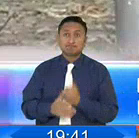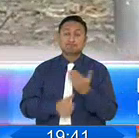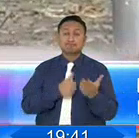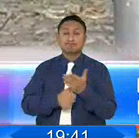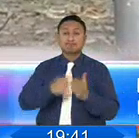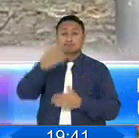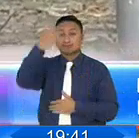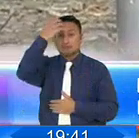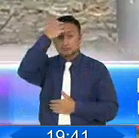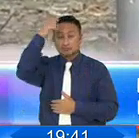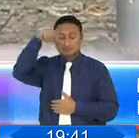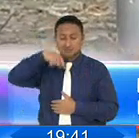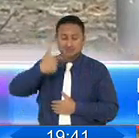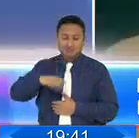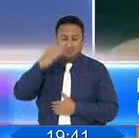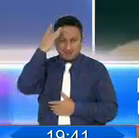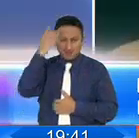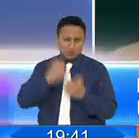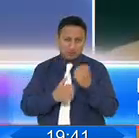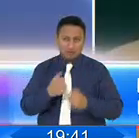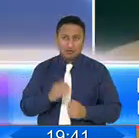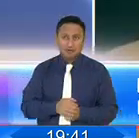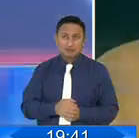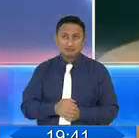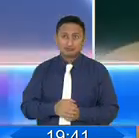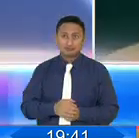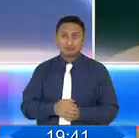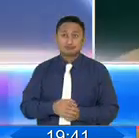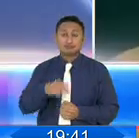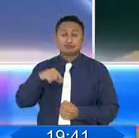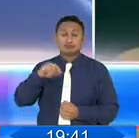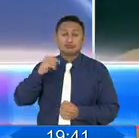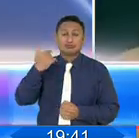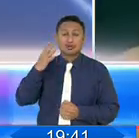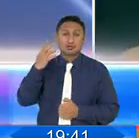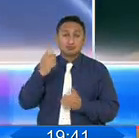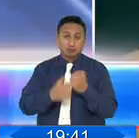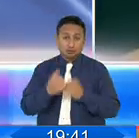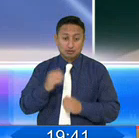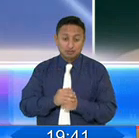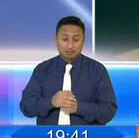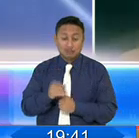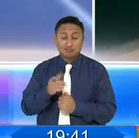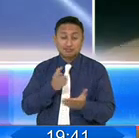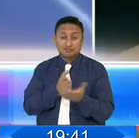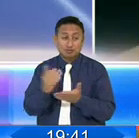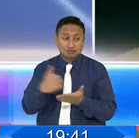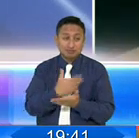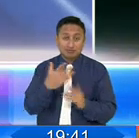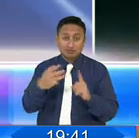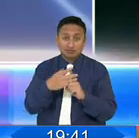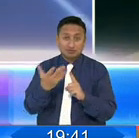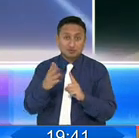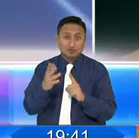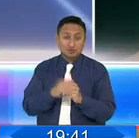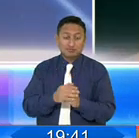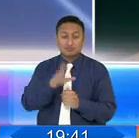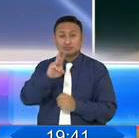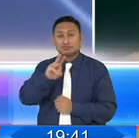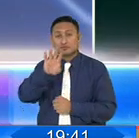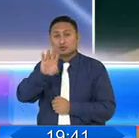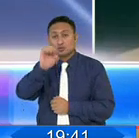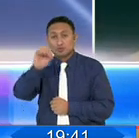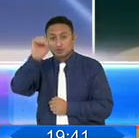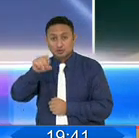ramo reconoce esta problemática. La mayor dificultad que tenemos es esa de acceso a conectividad, que existe un 64%